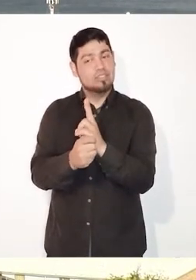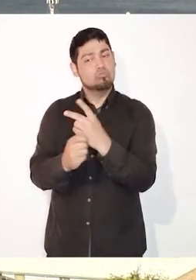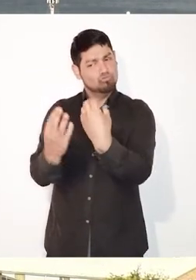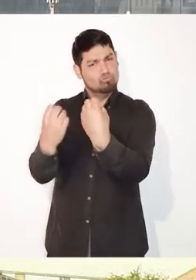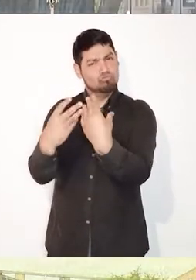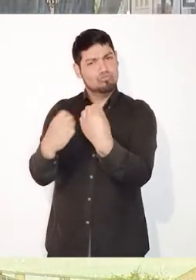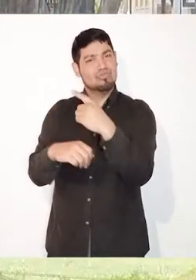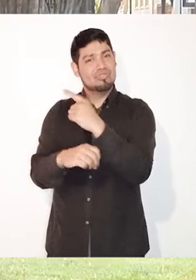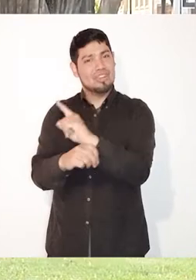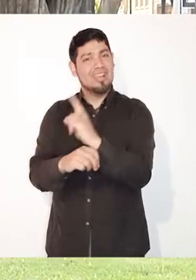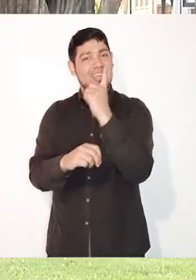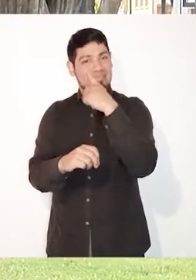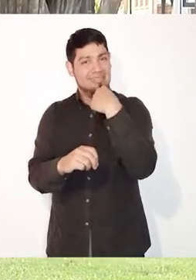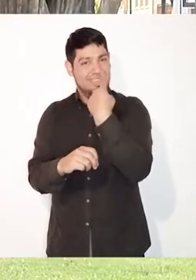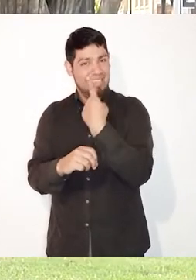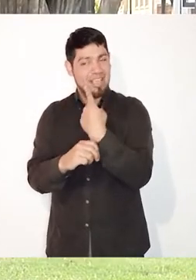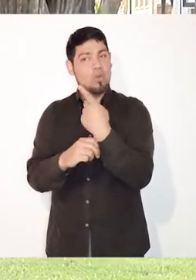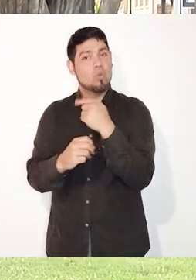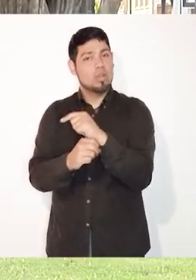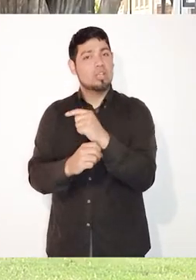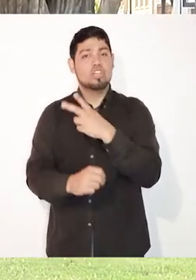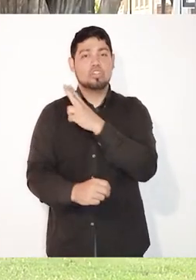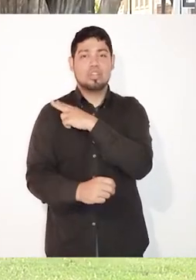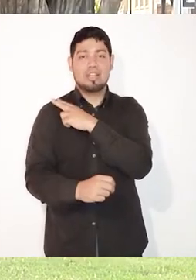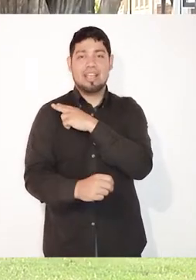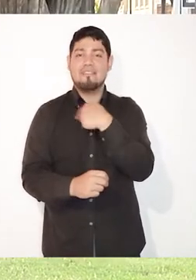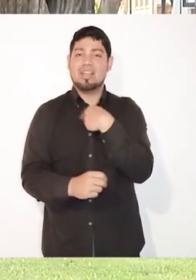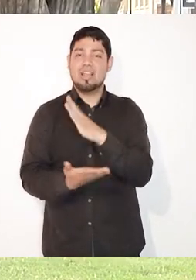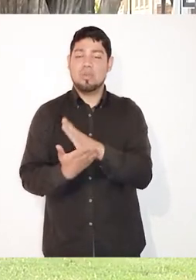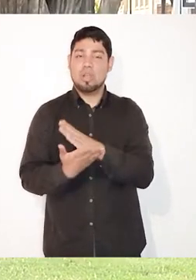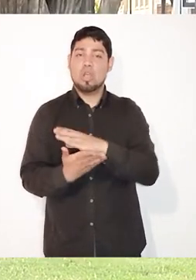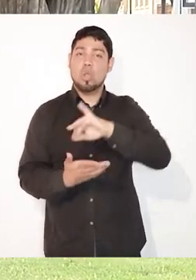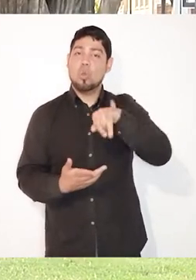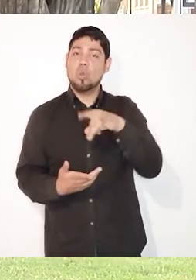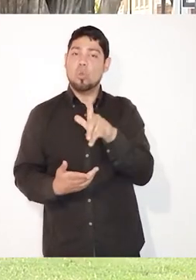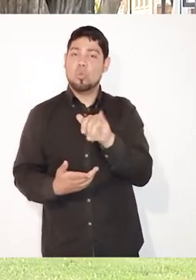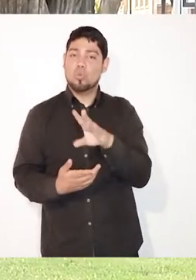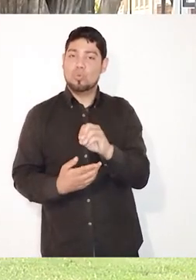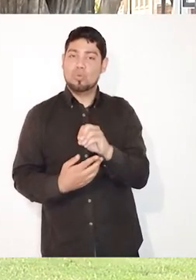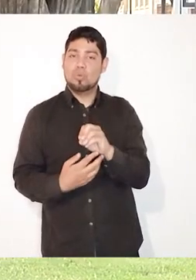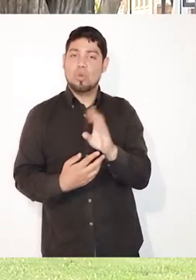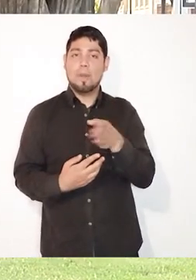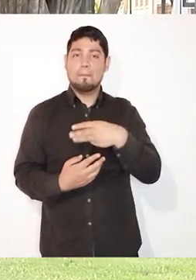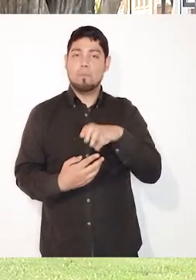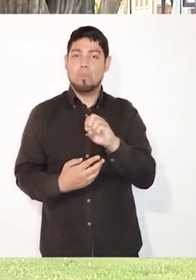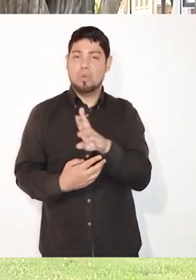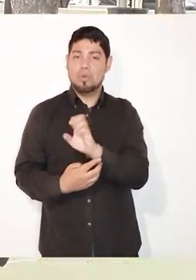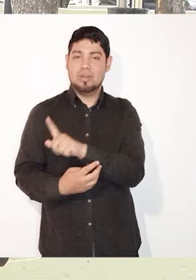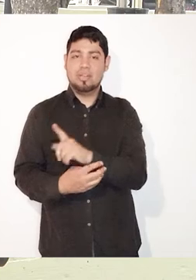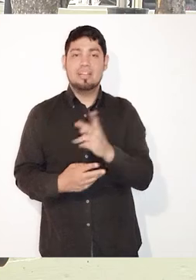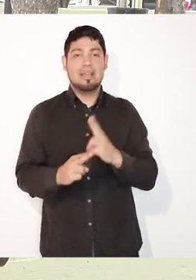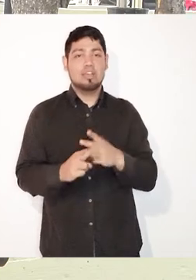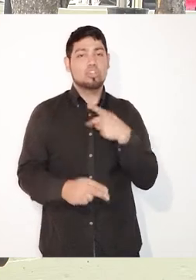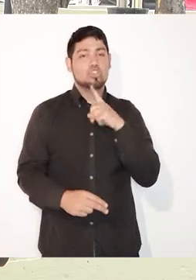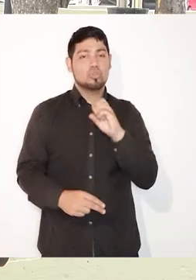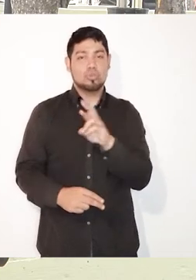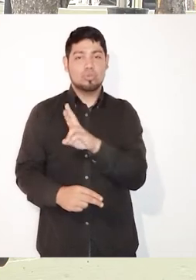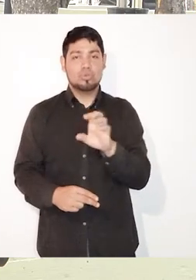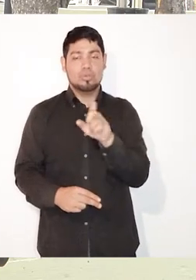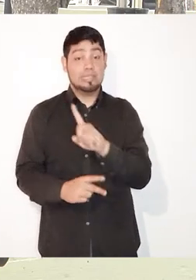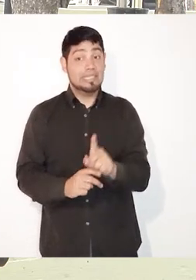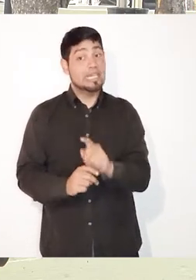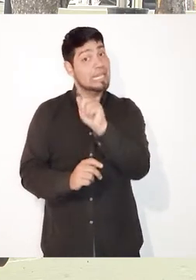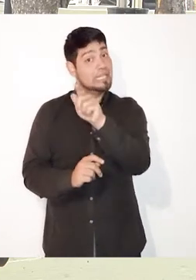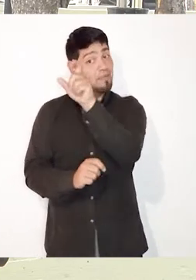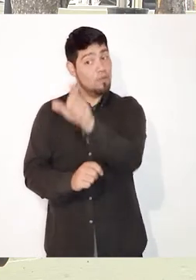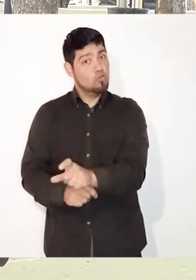de contar con un profesor de castellano, profesor jefe además, que es don Fulvio Molteni Torres, quien